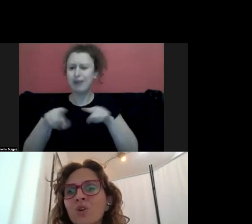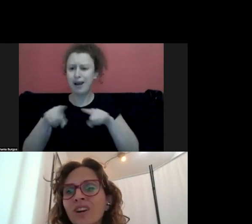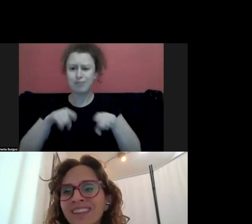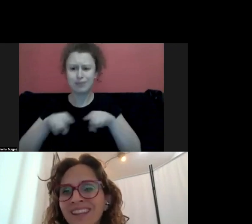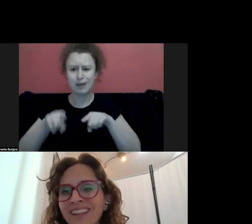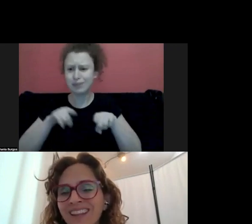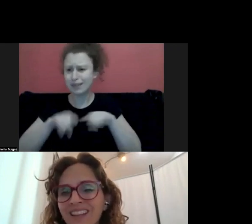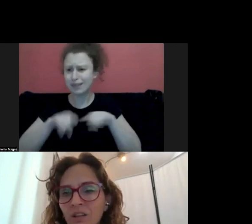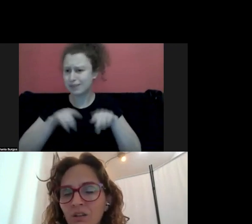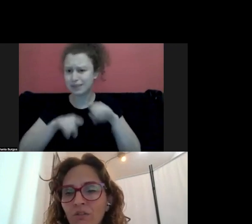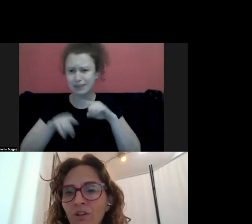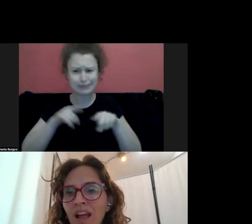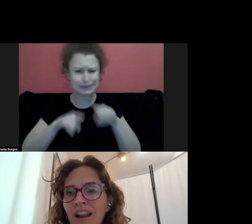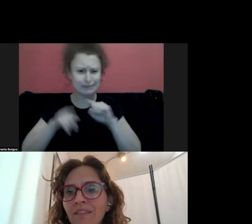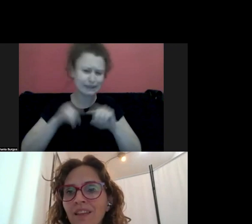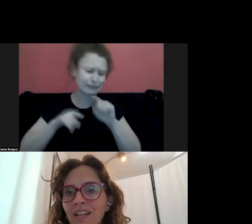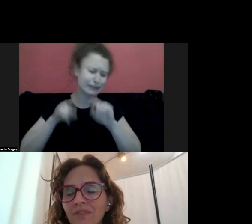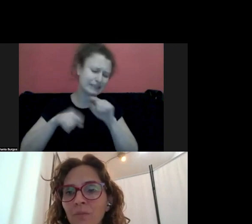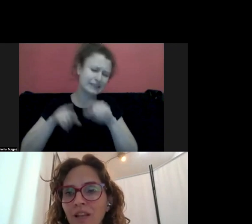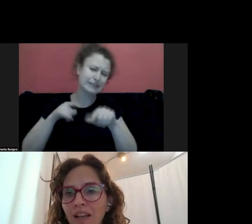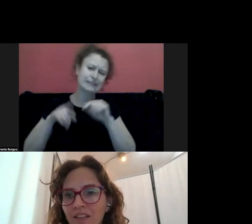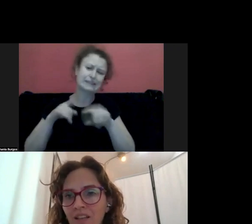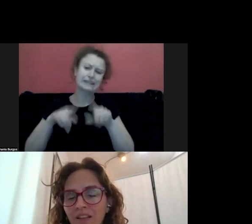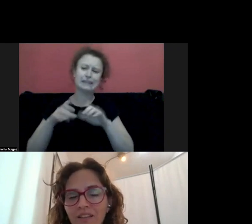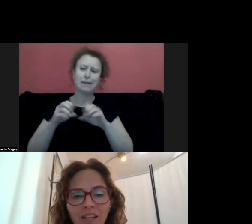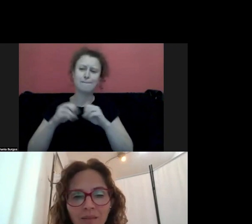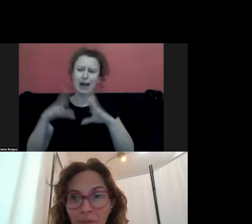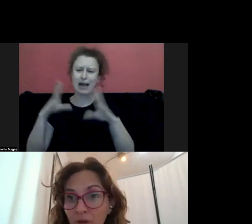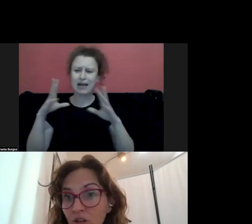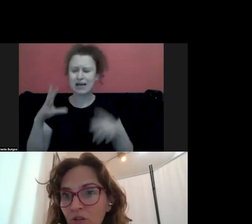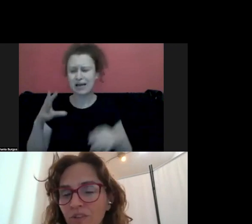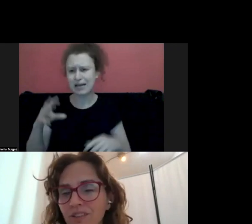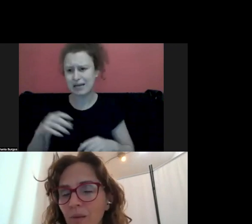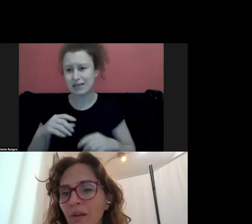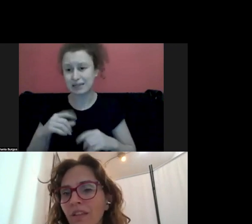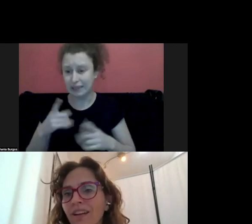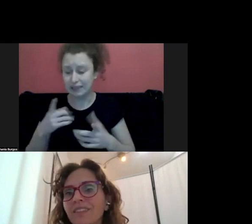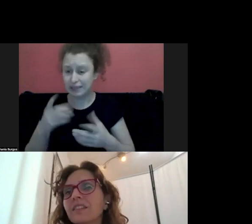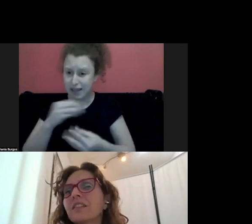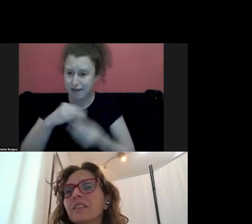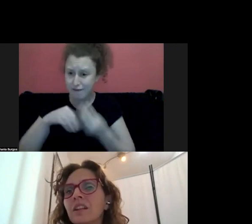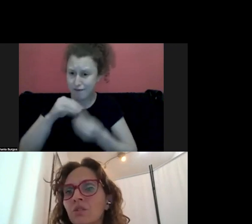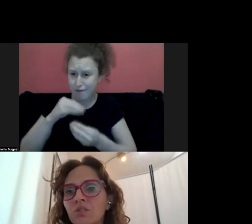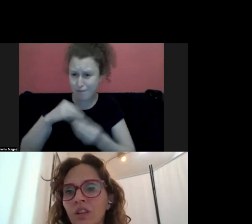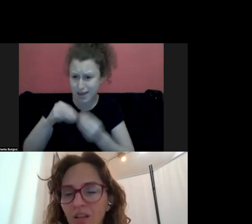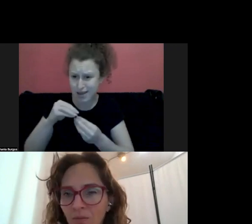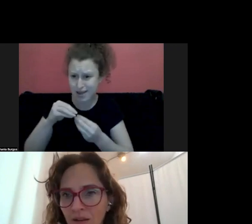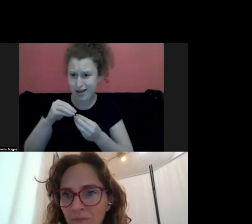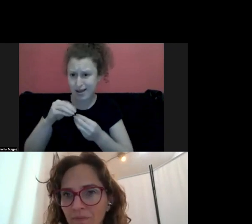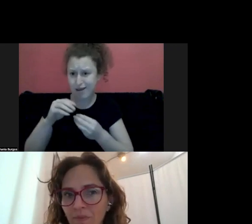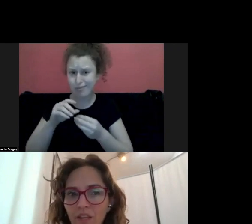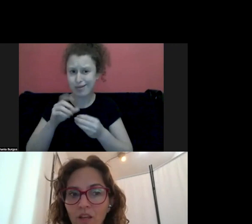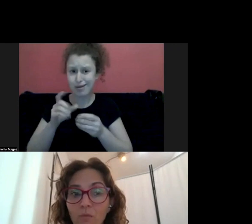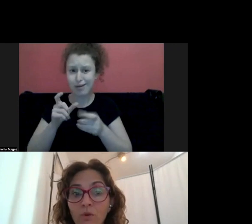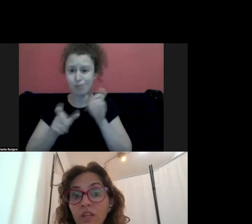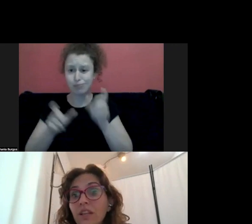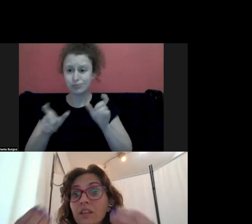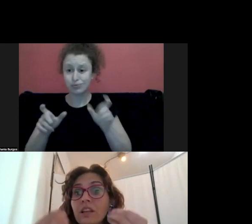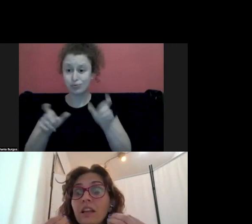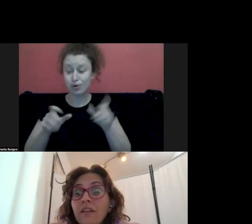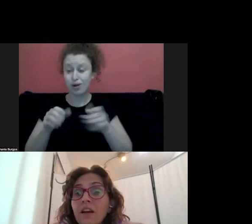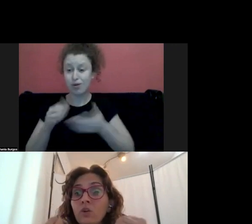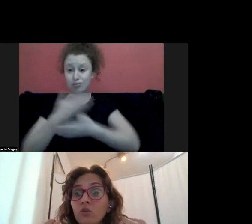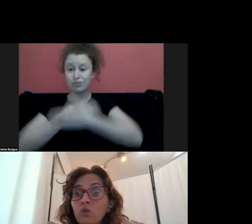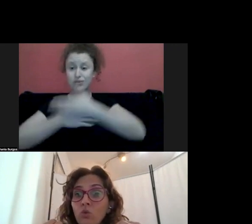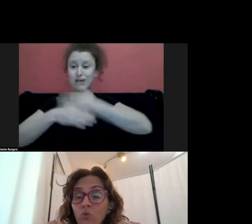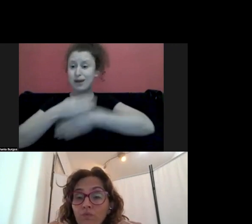violencia burocrática e institucional hacia las familias de personas con discapacidad insostenible, porque tienes